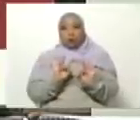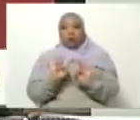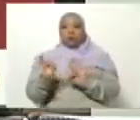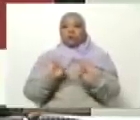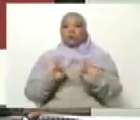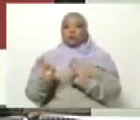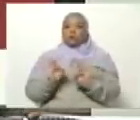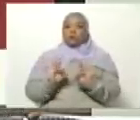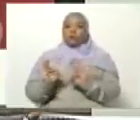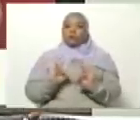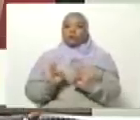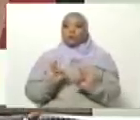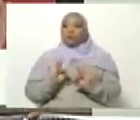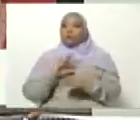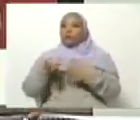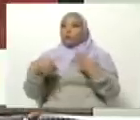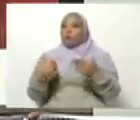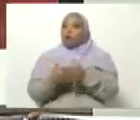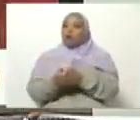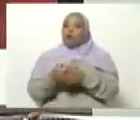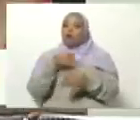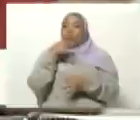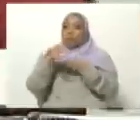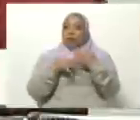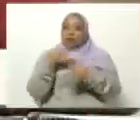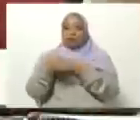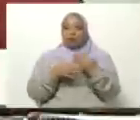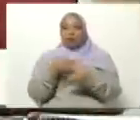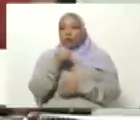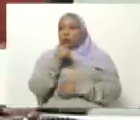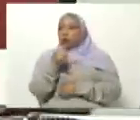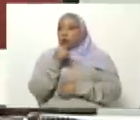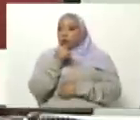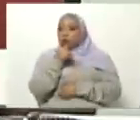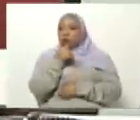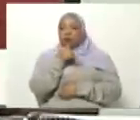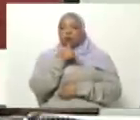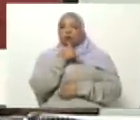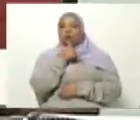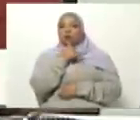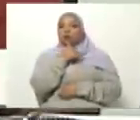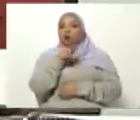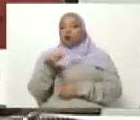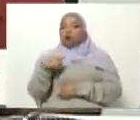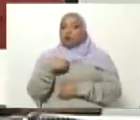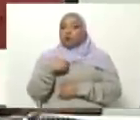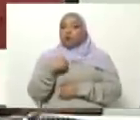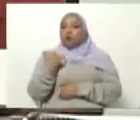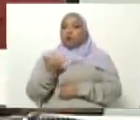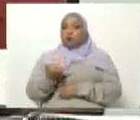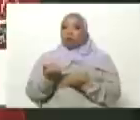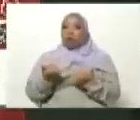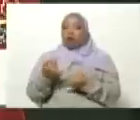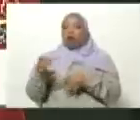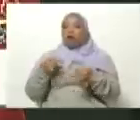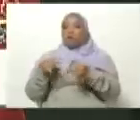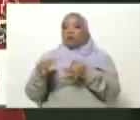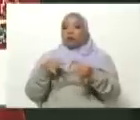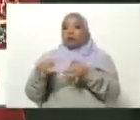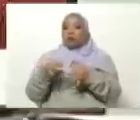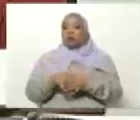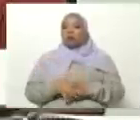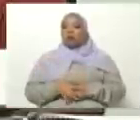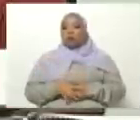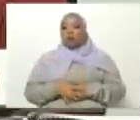se está preparando con todos los detalles, cubriendo todos los detalles. Esta revisión que estamos haciendo nosotros ahora es para eso. El día que el